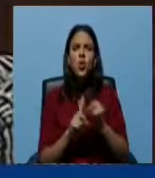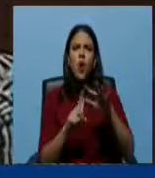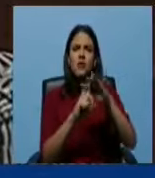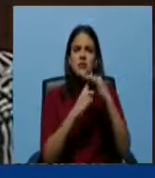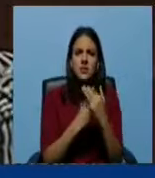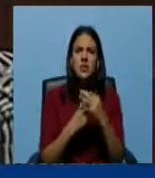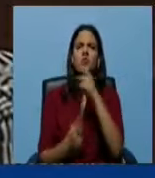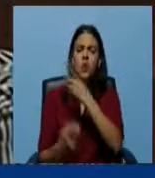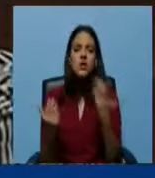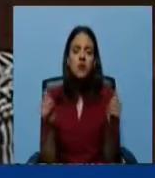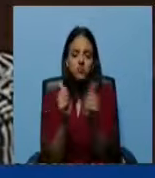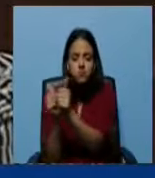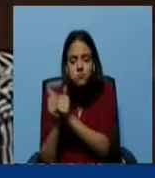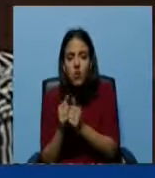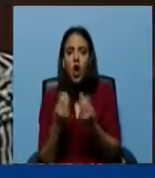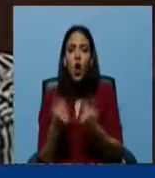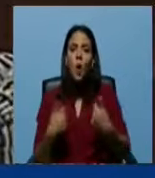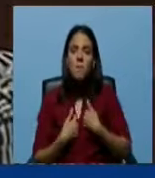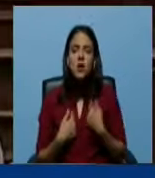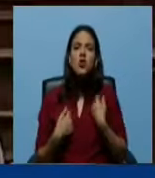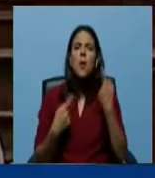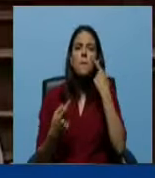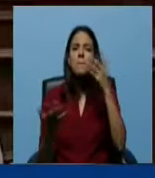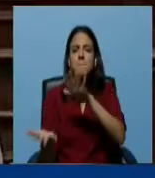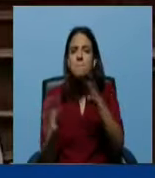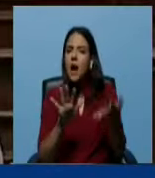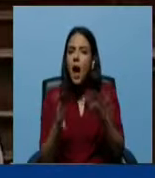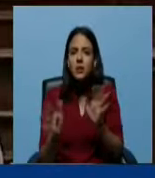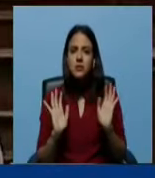conmigo. A mí me pasó algo parecido.